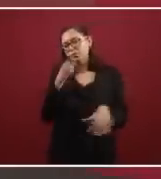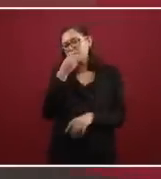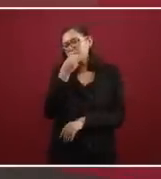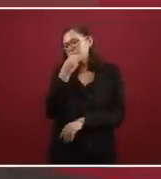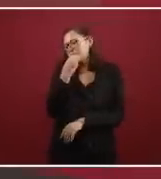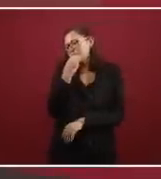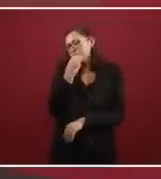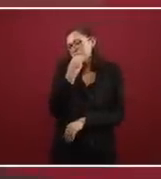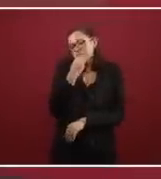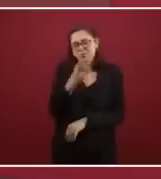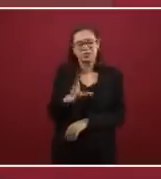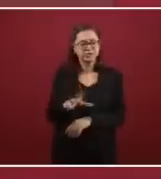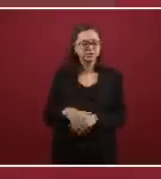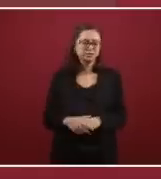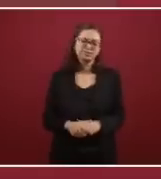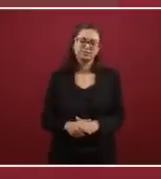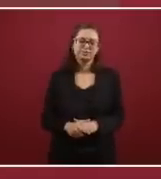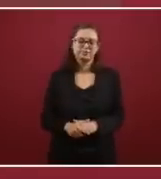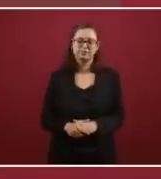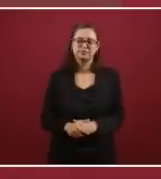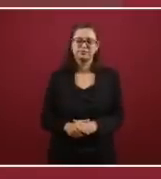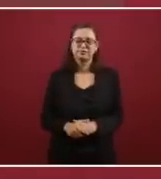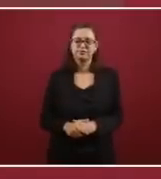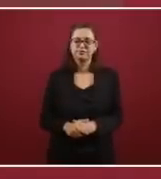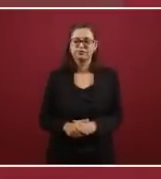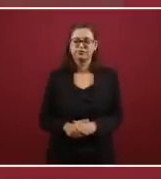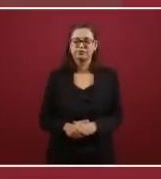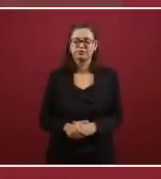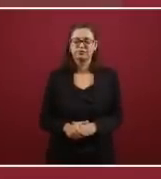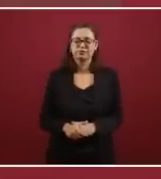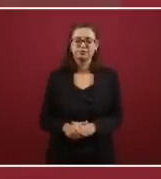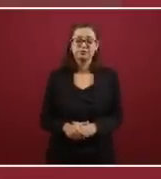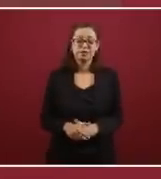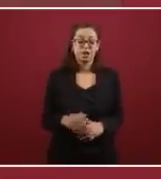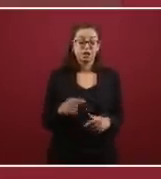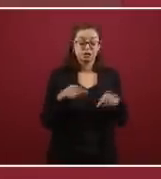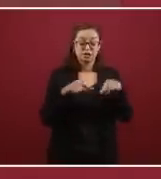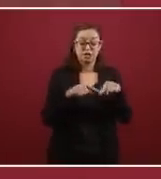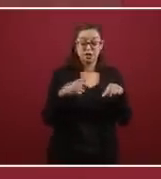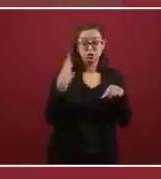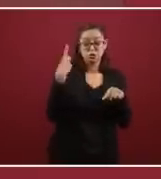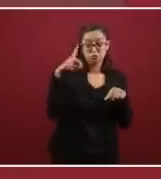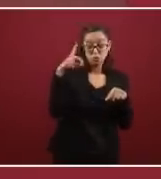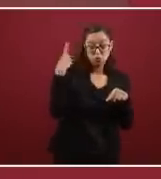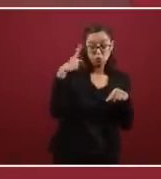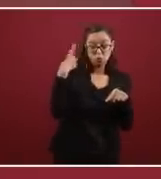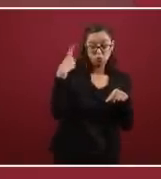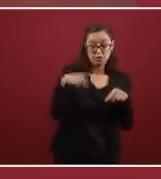extraordinario. Ir de Durango a